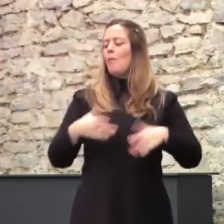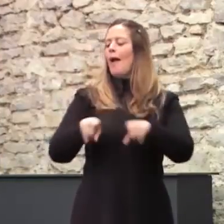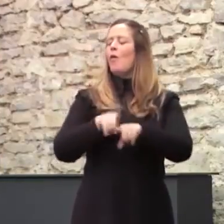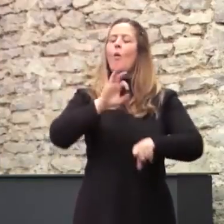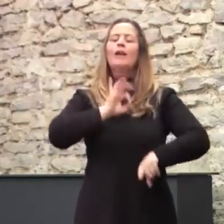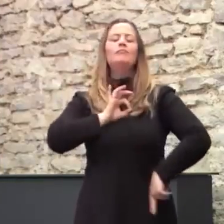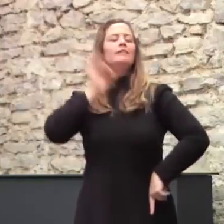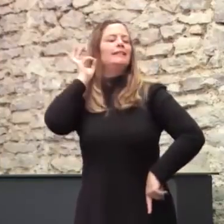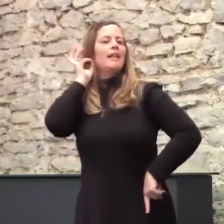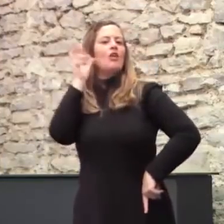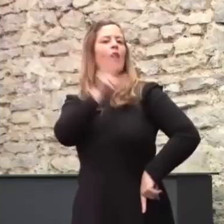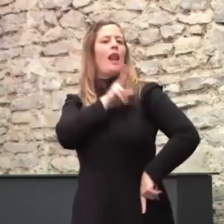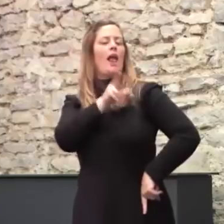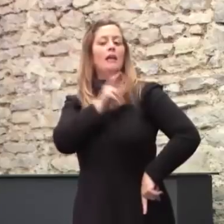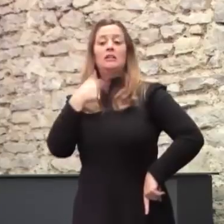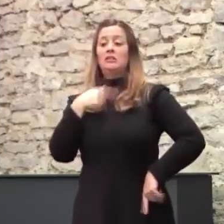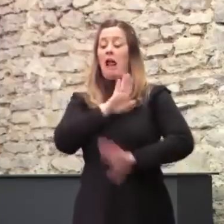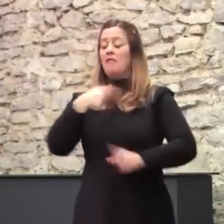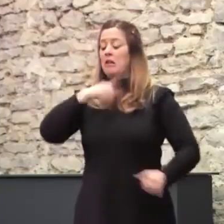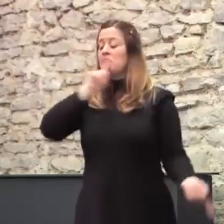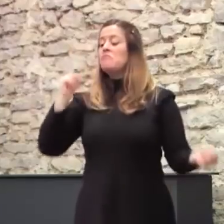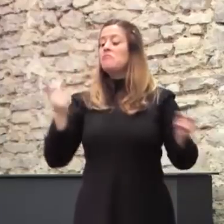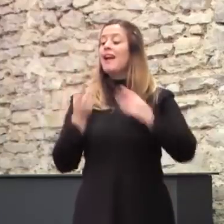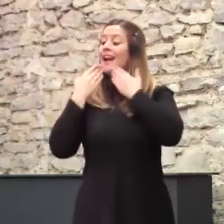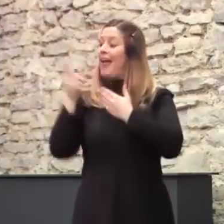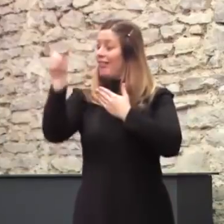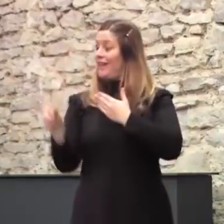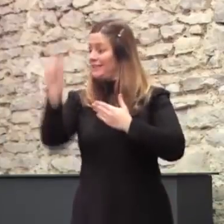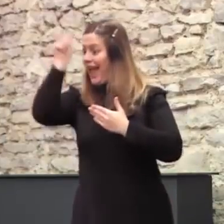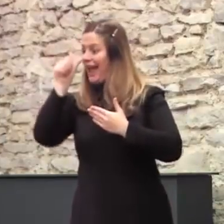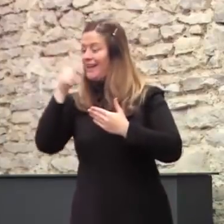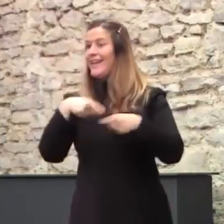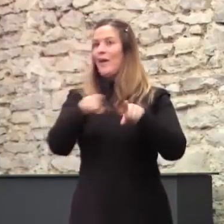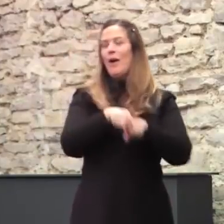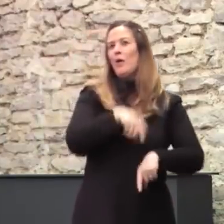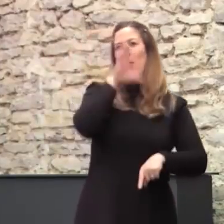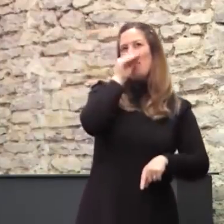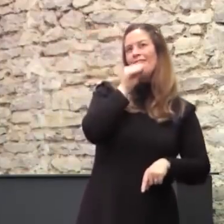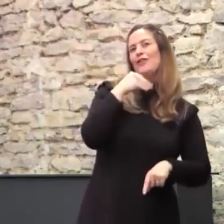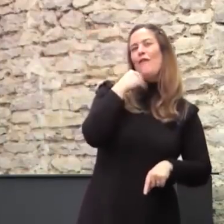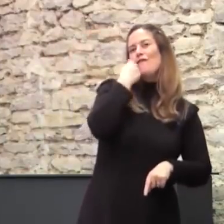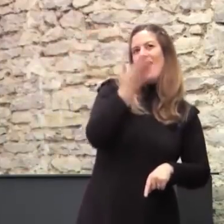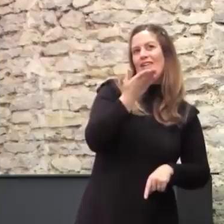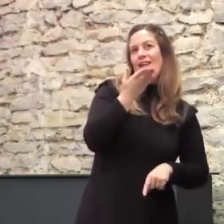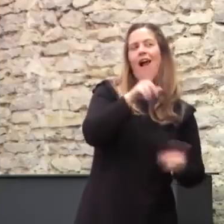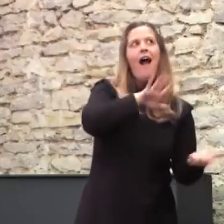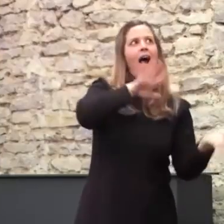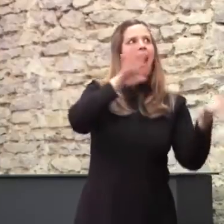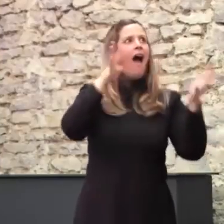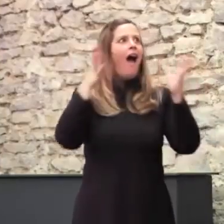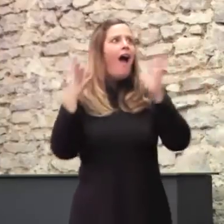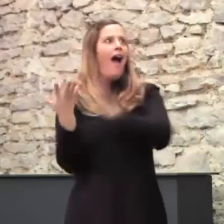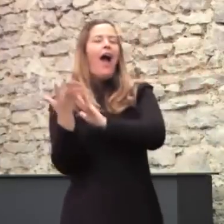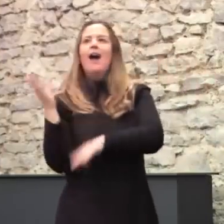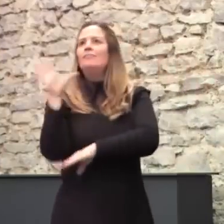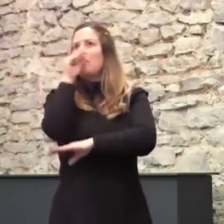no de puta, ¿no? Y me convierte, o sea, gracias a él yo paso de patito feo a cisne, o paso de puta a buena